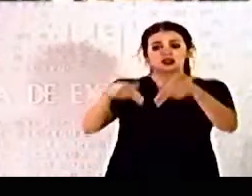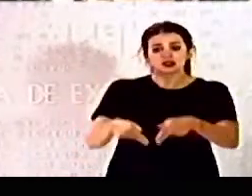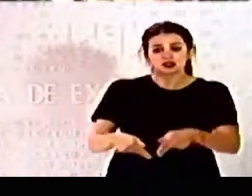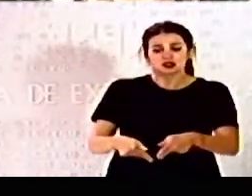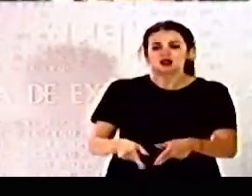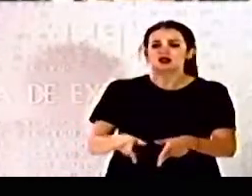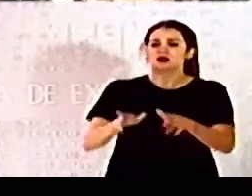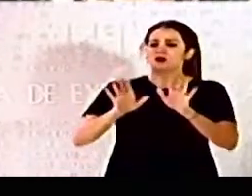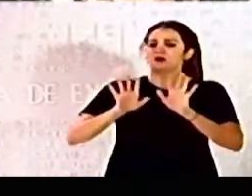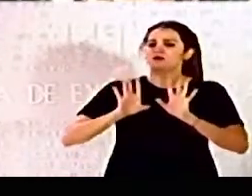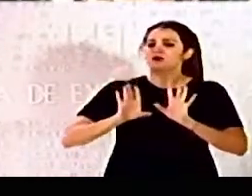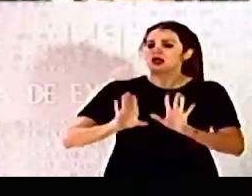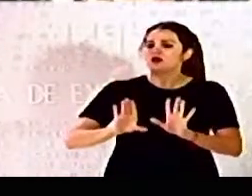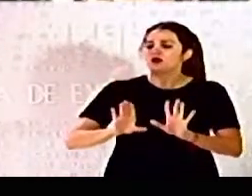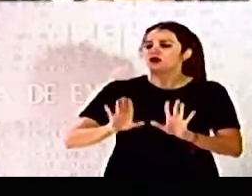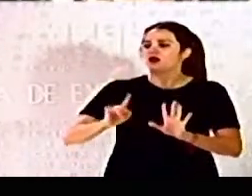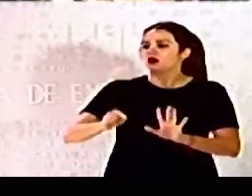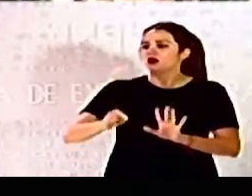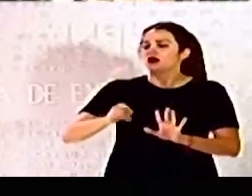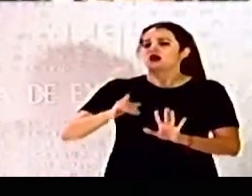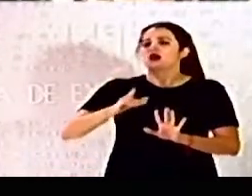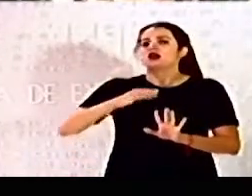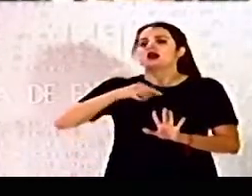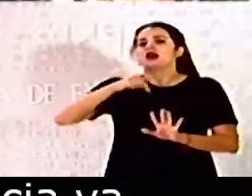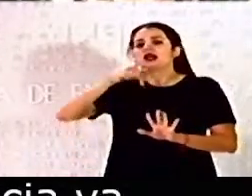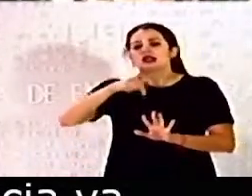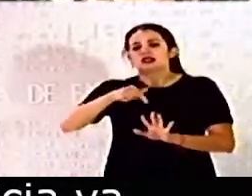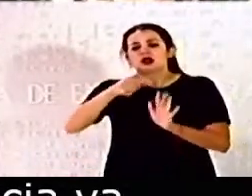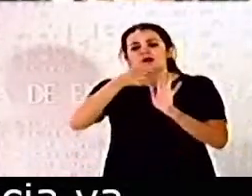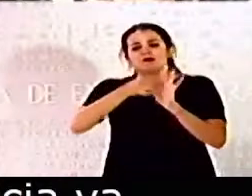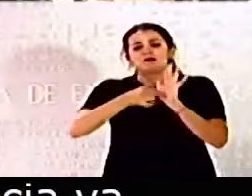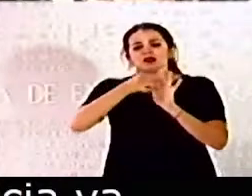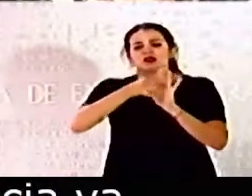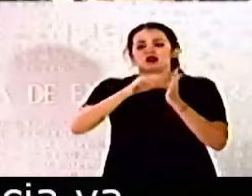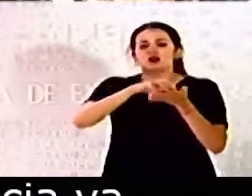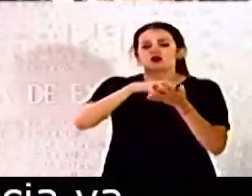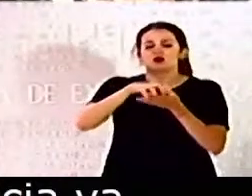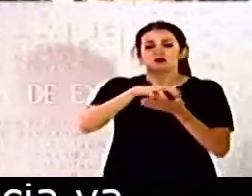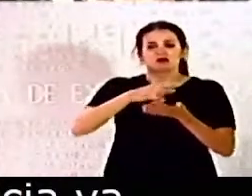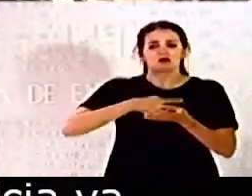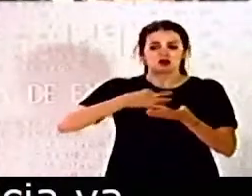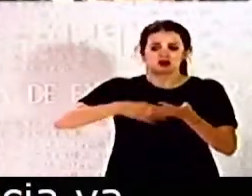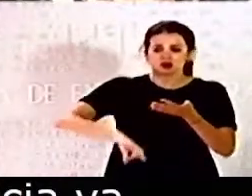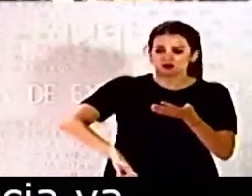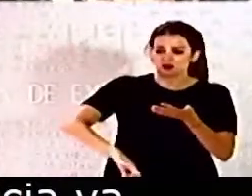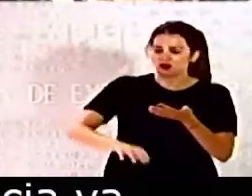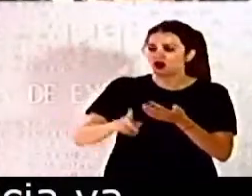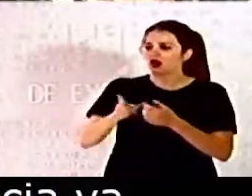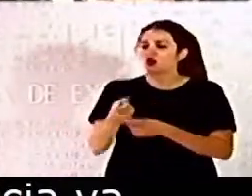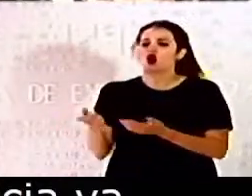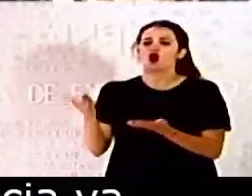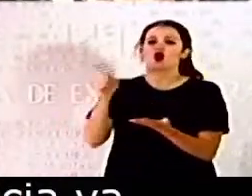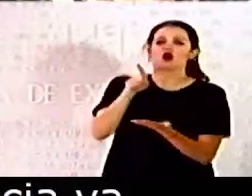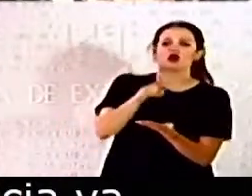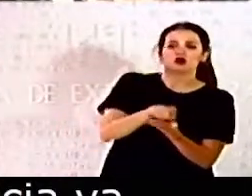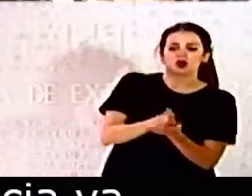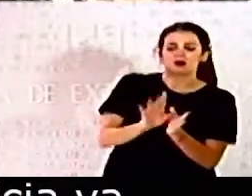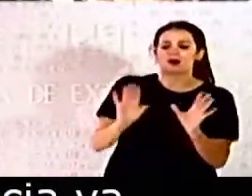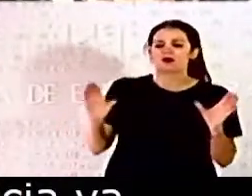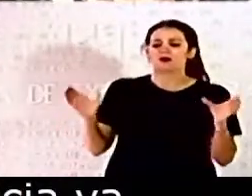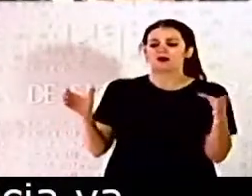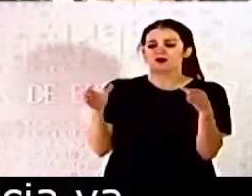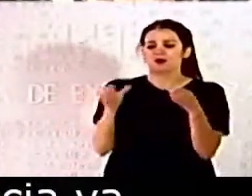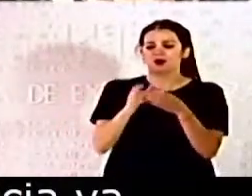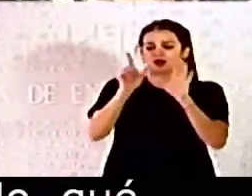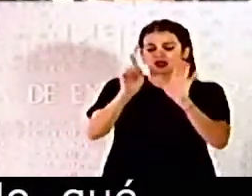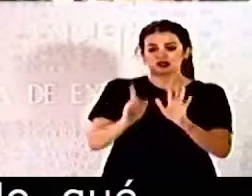¿Cree posible que pudiera cuestionar esta medida concreta? La de otra vez volver a la reducción a 6 personas. Se lo